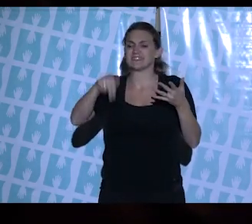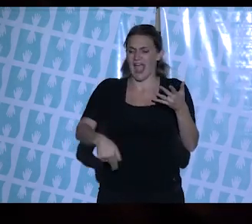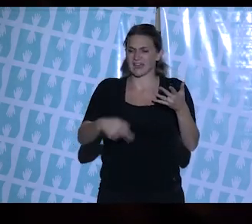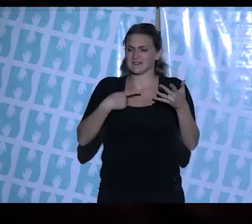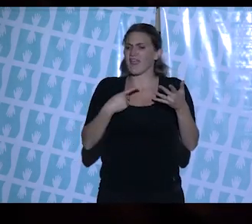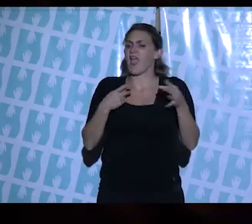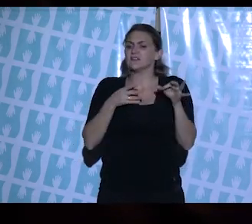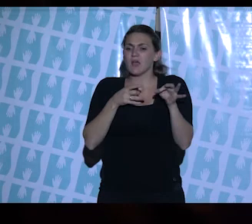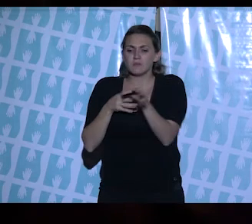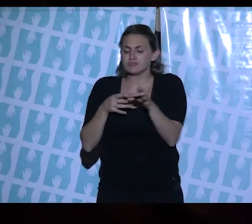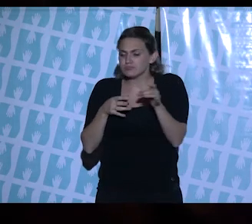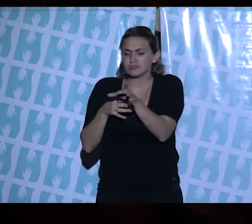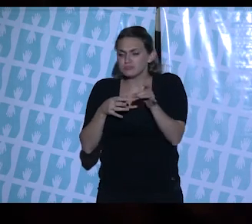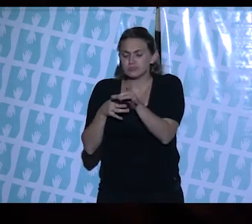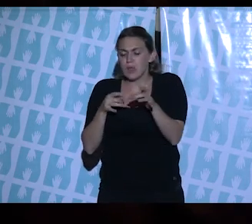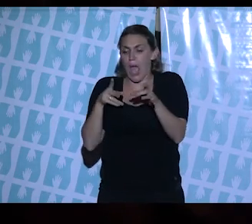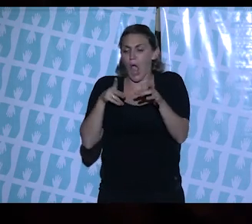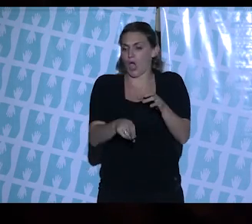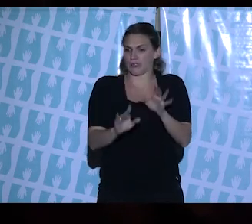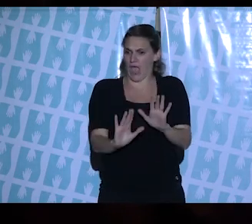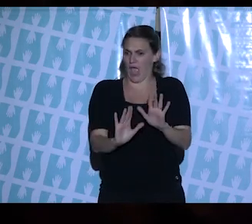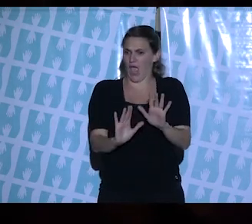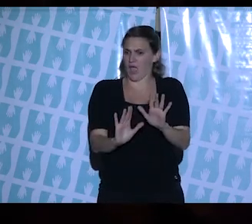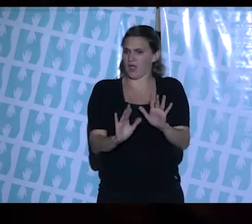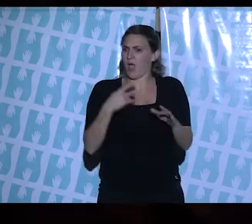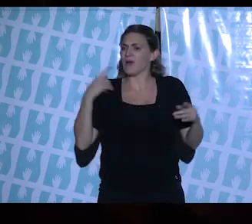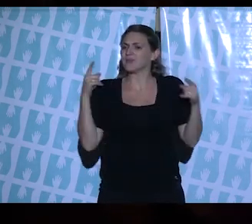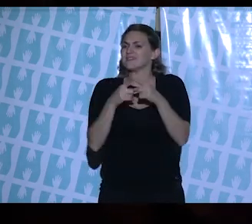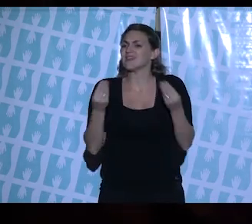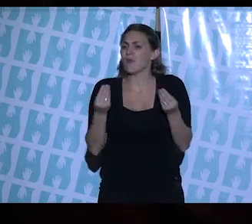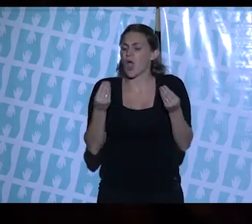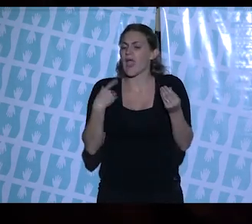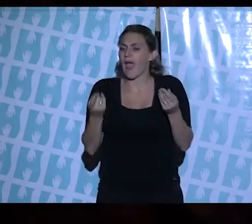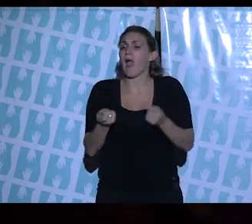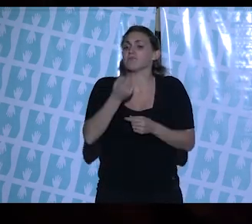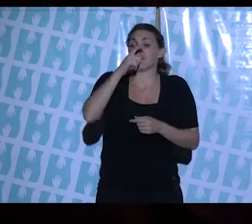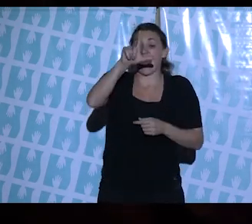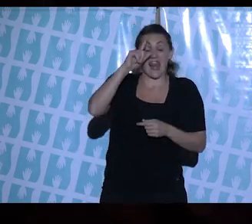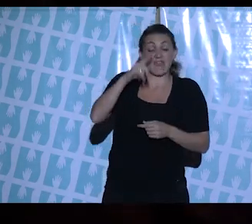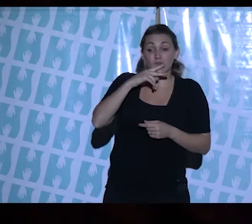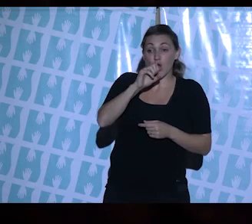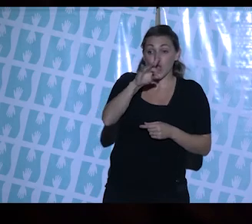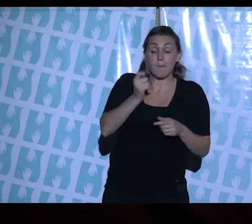etcétera, etcétera. Son todas drogas que lo que buscan es complementar a la levodopa, ya sea para